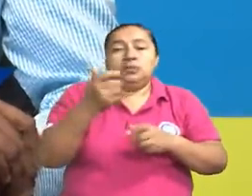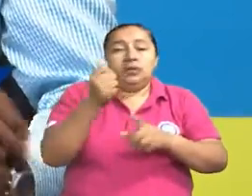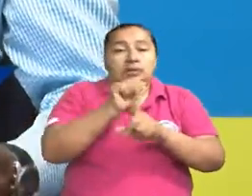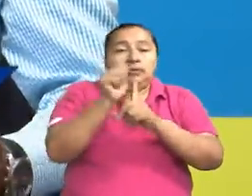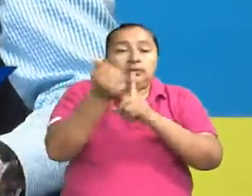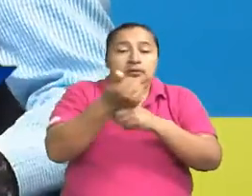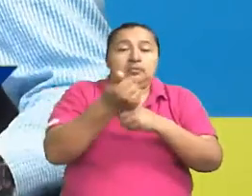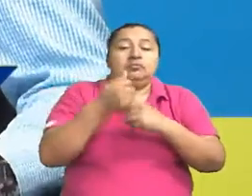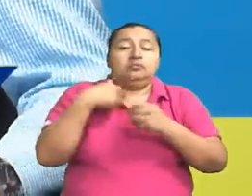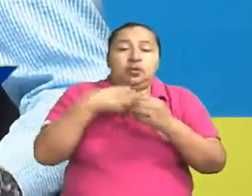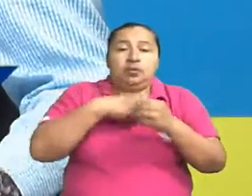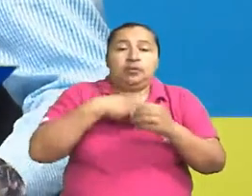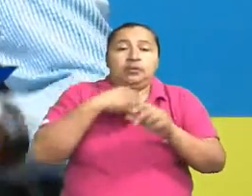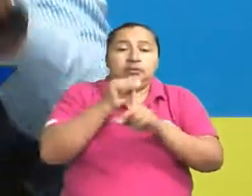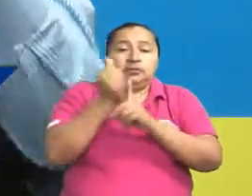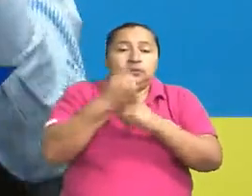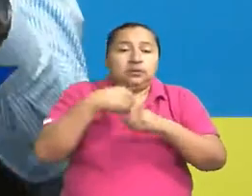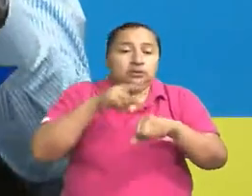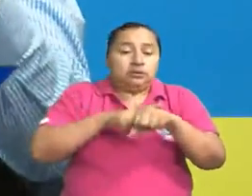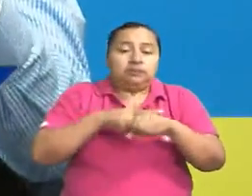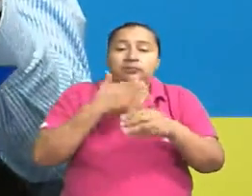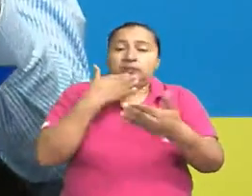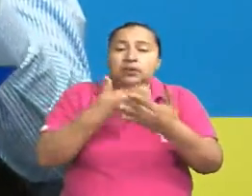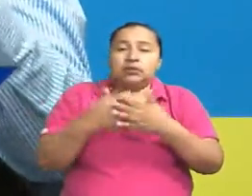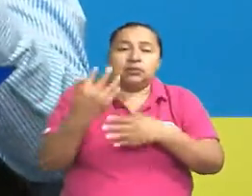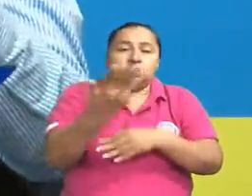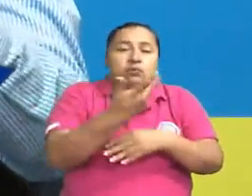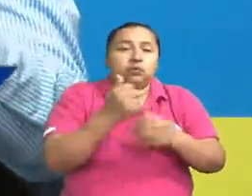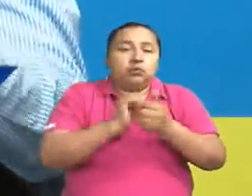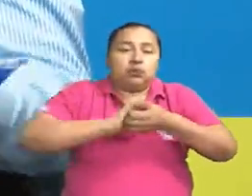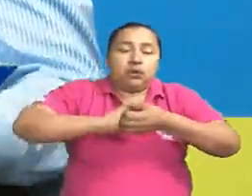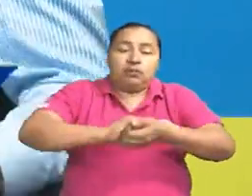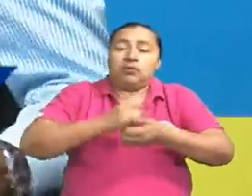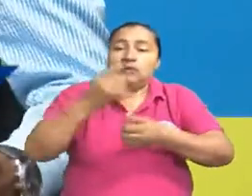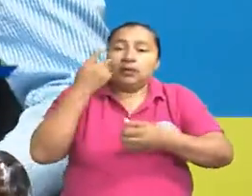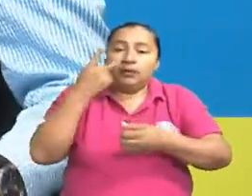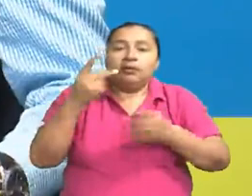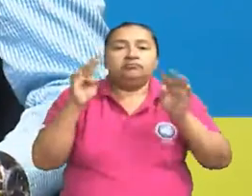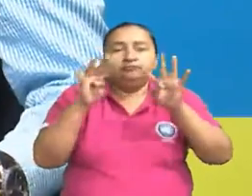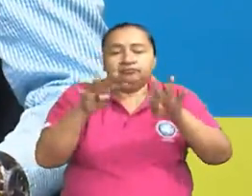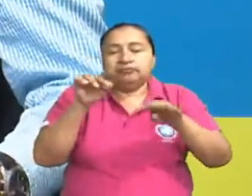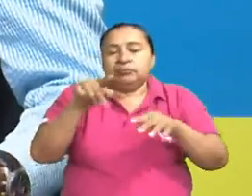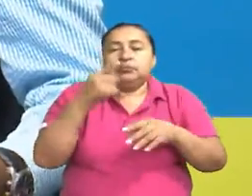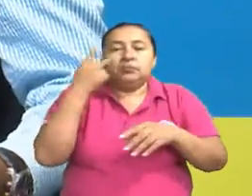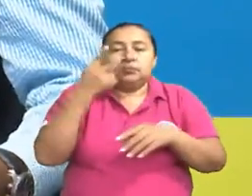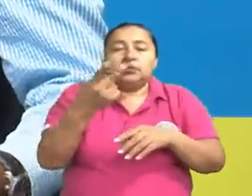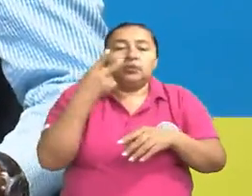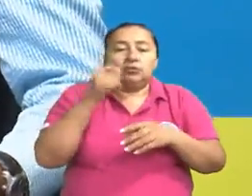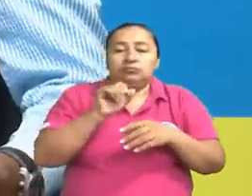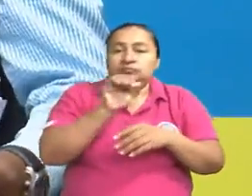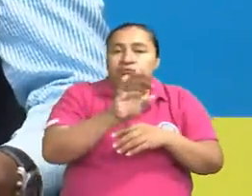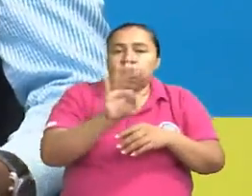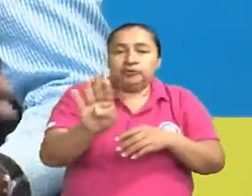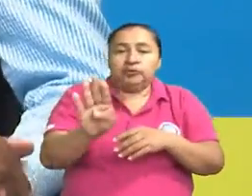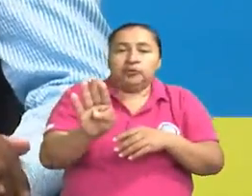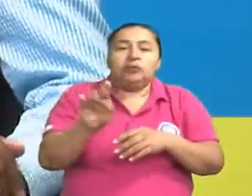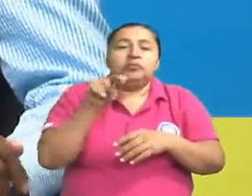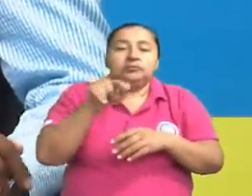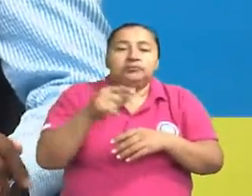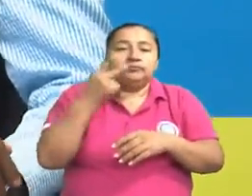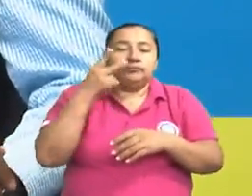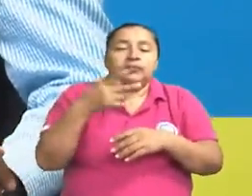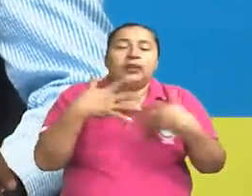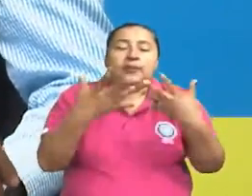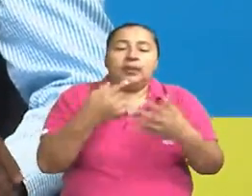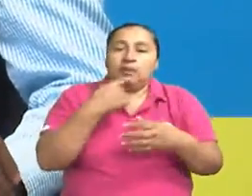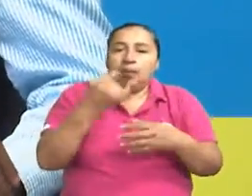canal de la Asamblea Nacional. Gracias a todos los amigos televidentes que nos sintonizan a través de la red social de Facebook, también a